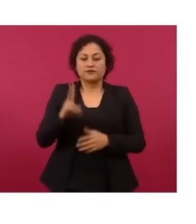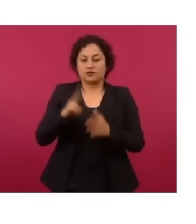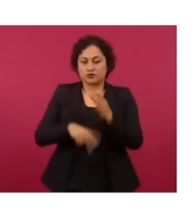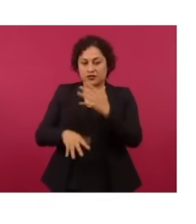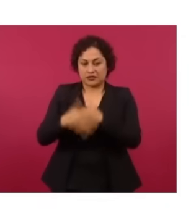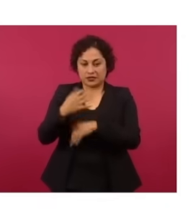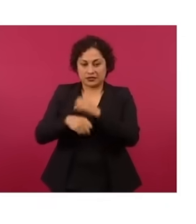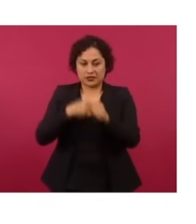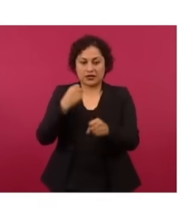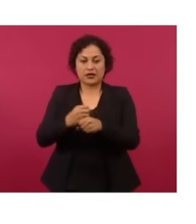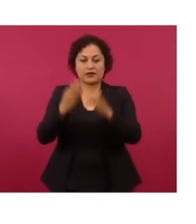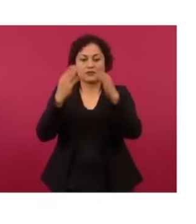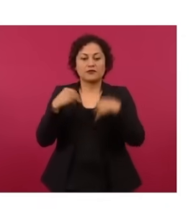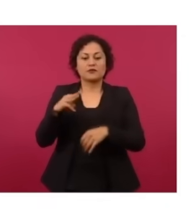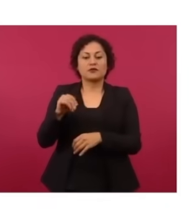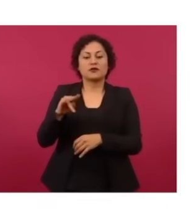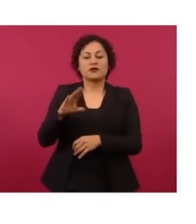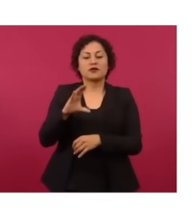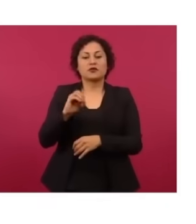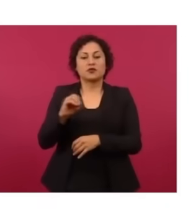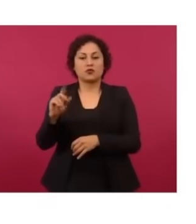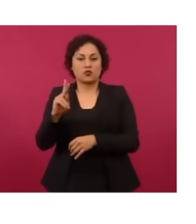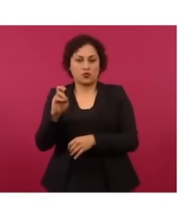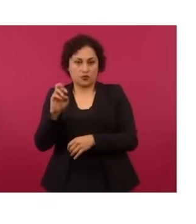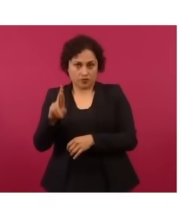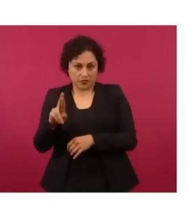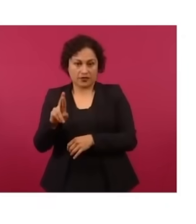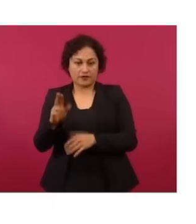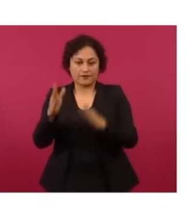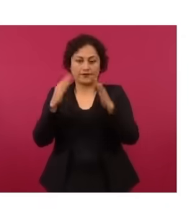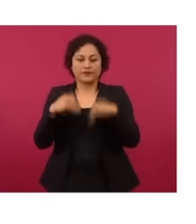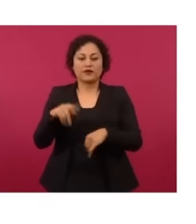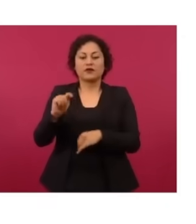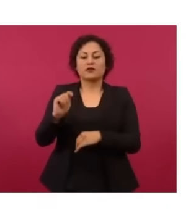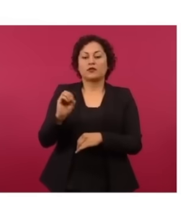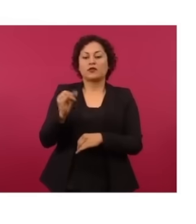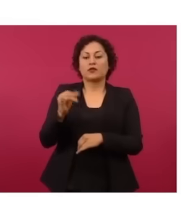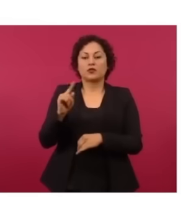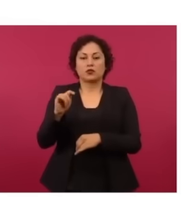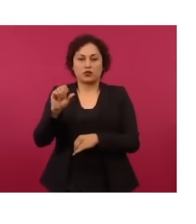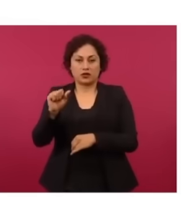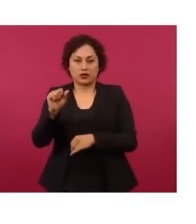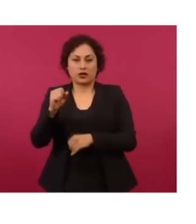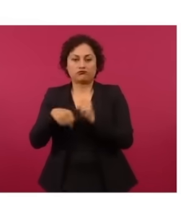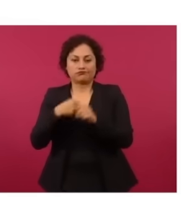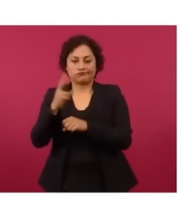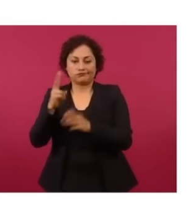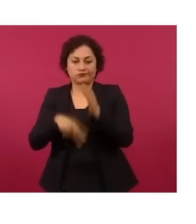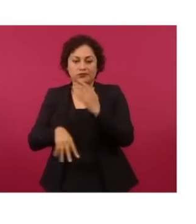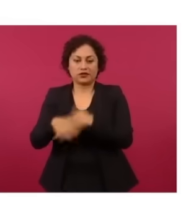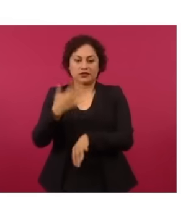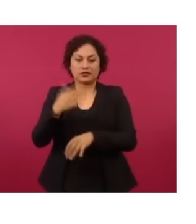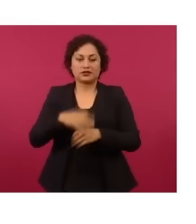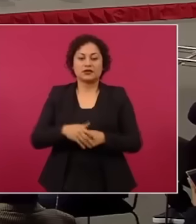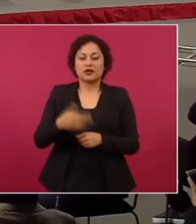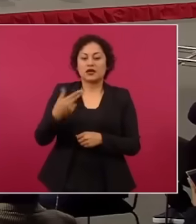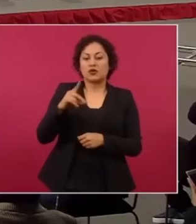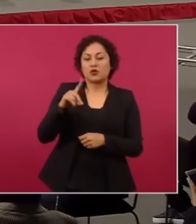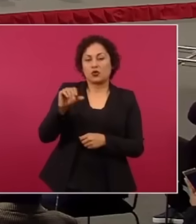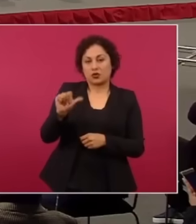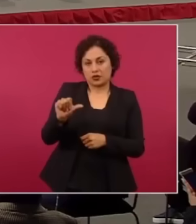Cooper, un Toyota 2015, un Honda Element,